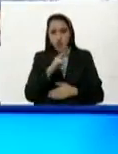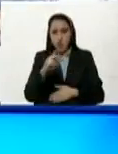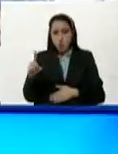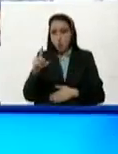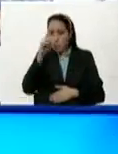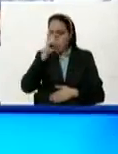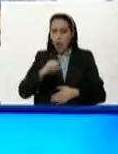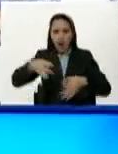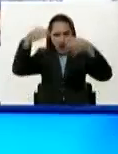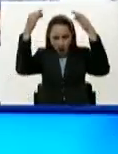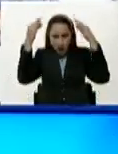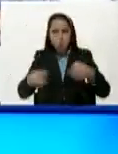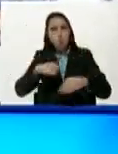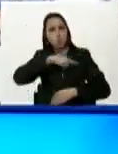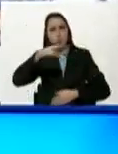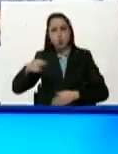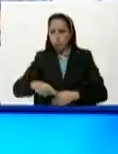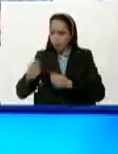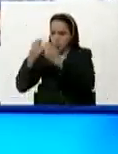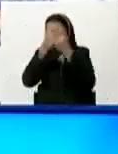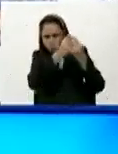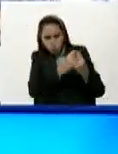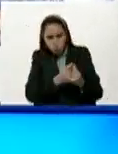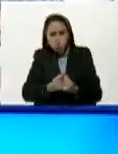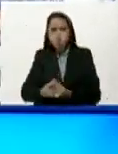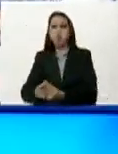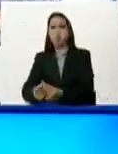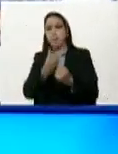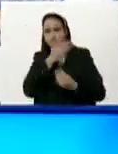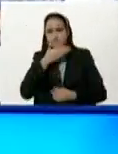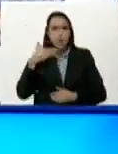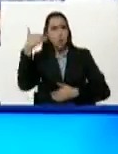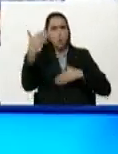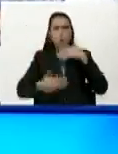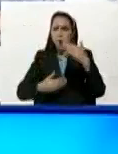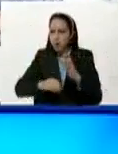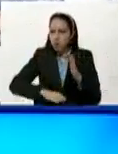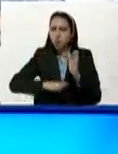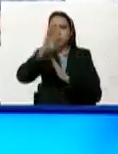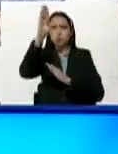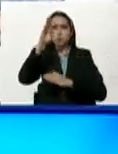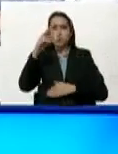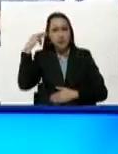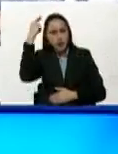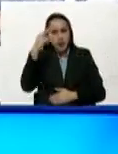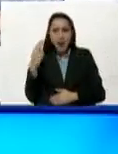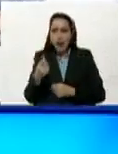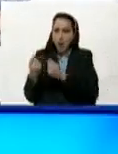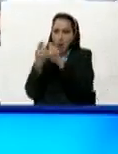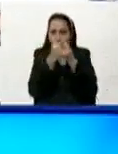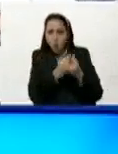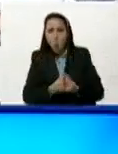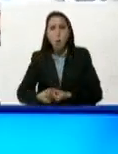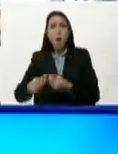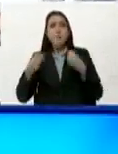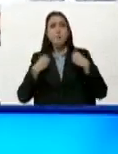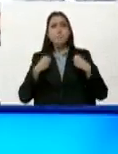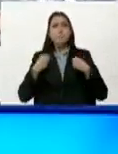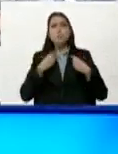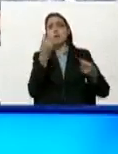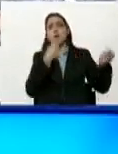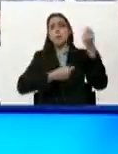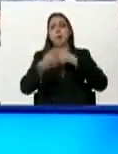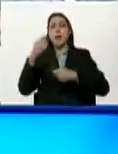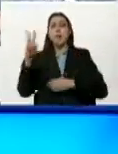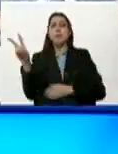año en que hemos retomado el crecimiento económico de la economía real del comercio y de la vida económica del